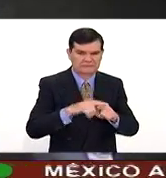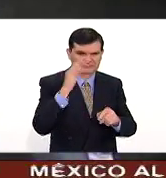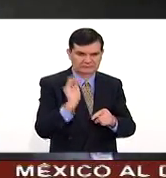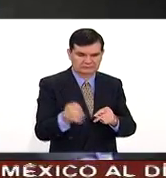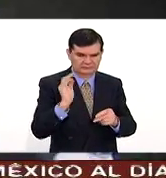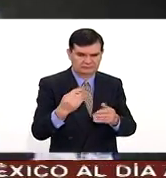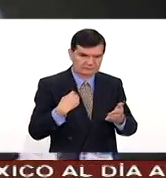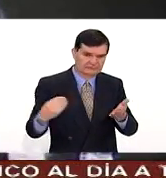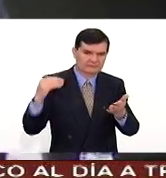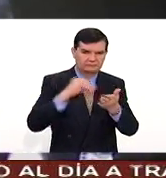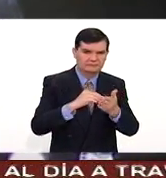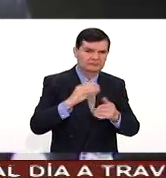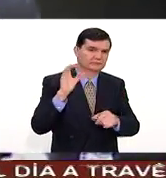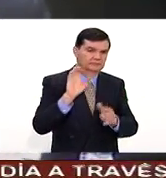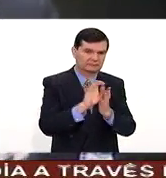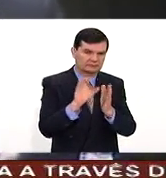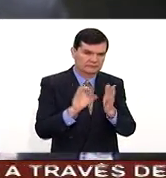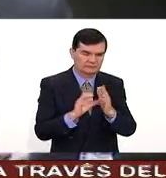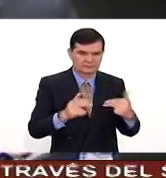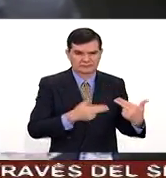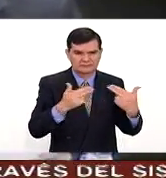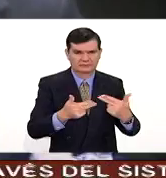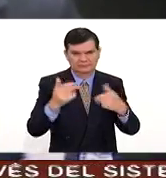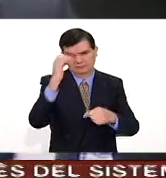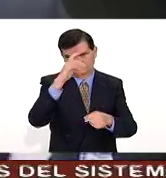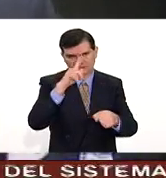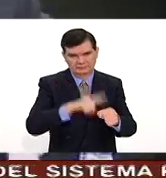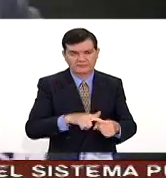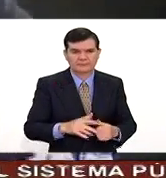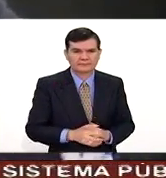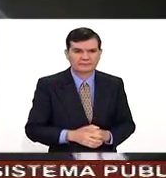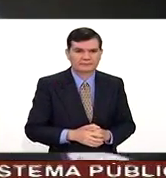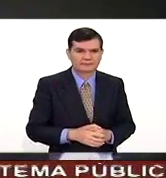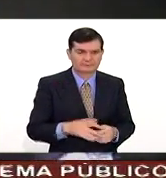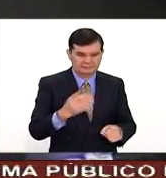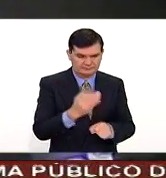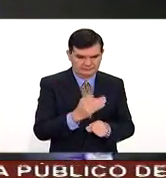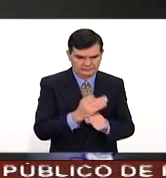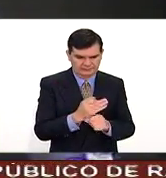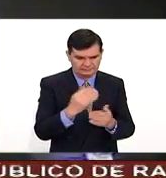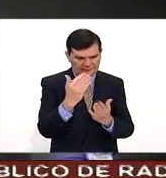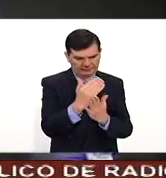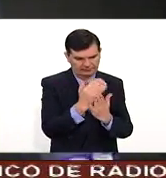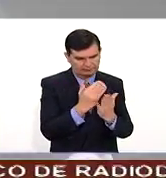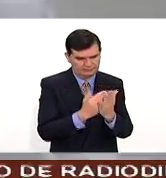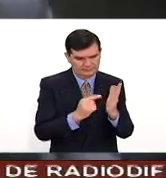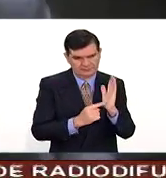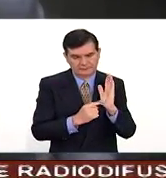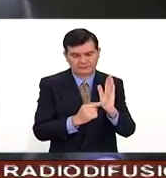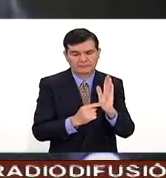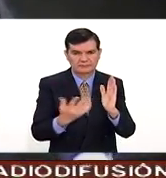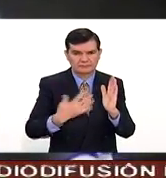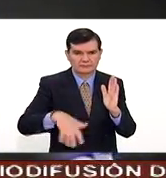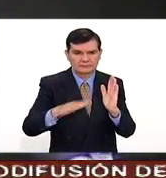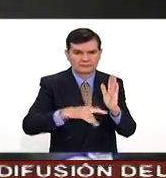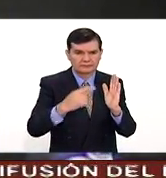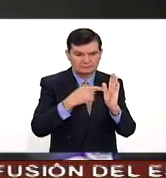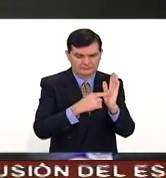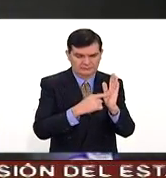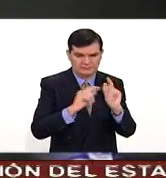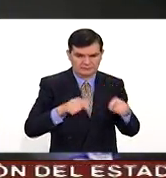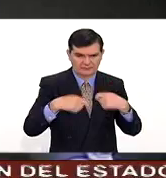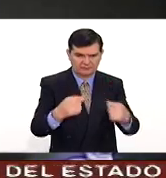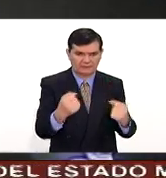más rango constitucional al patrimonio cultural. El presente dictamen busca dotar de fuerza